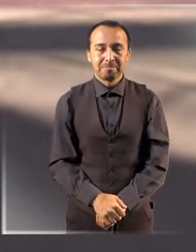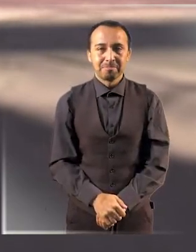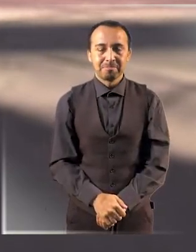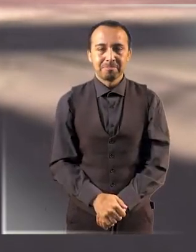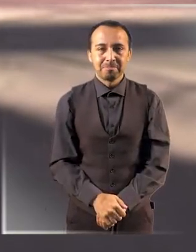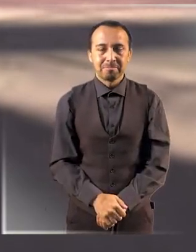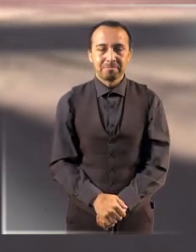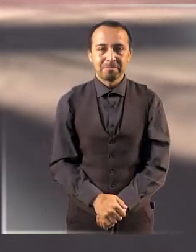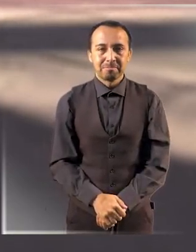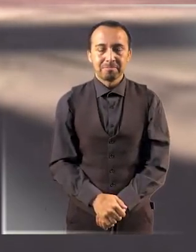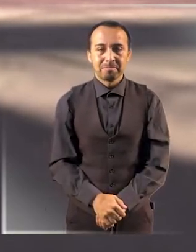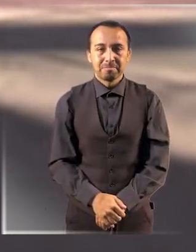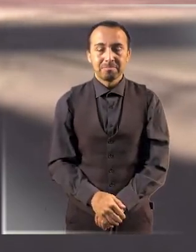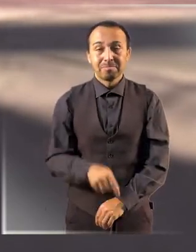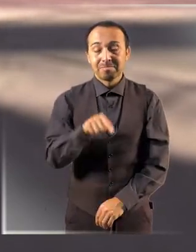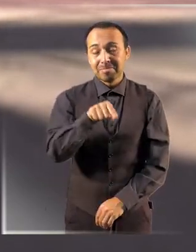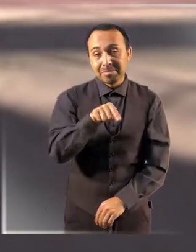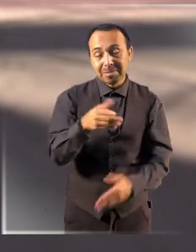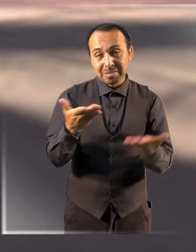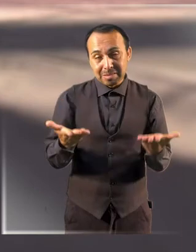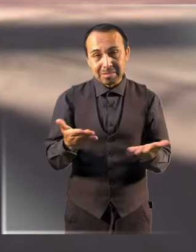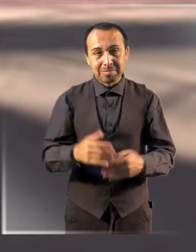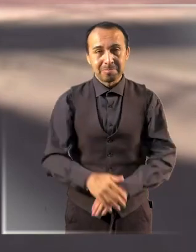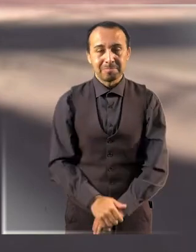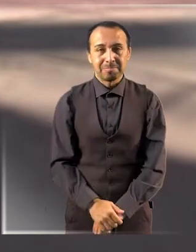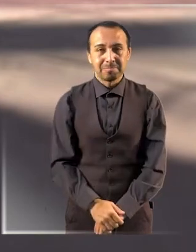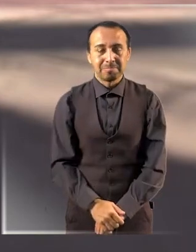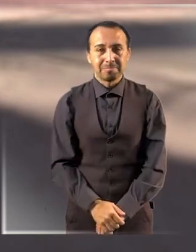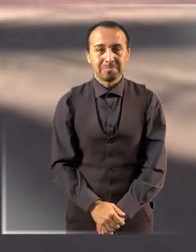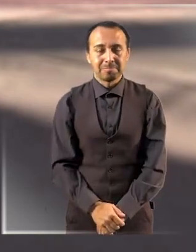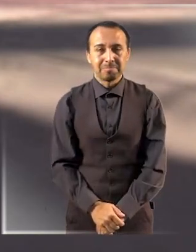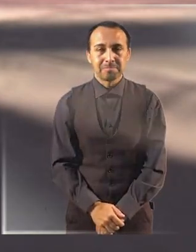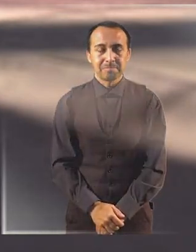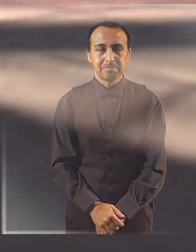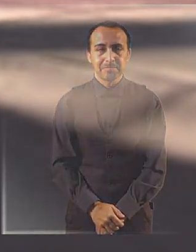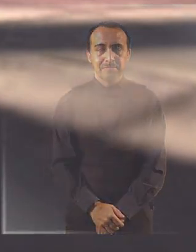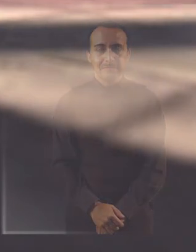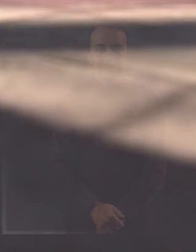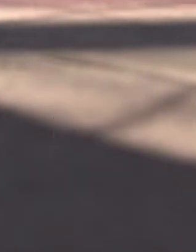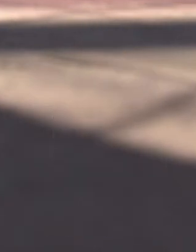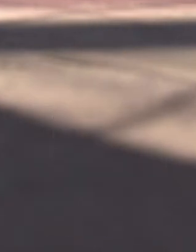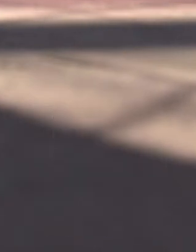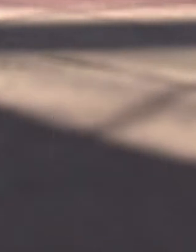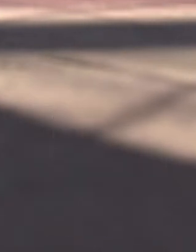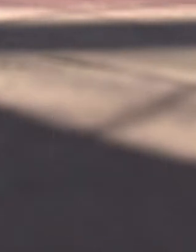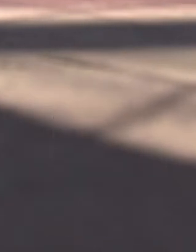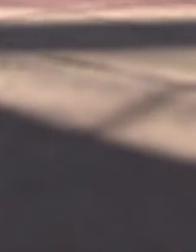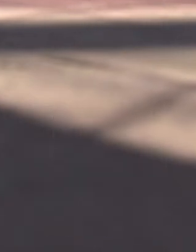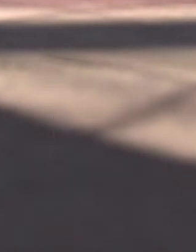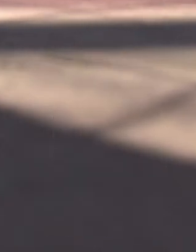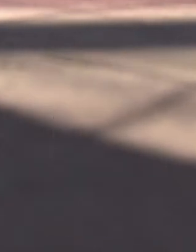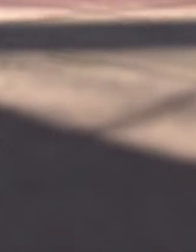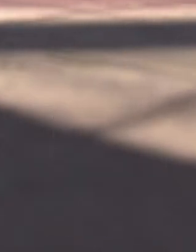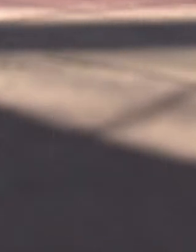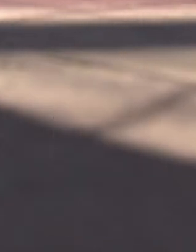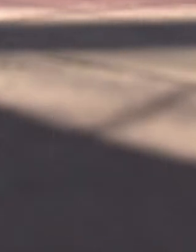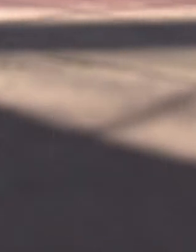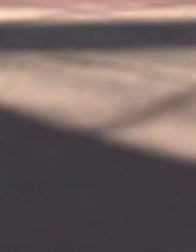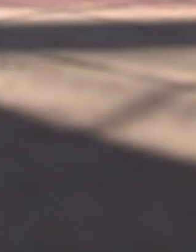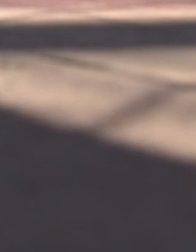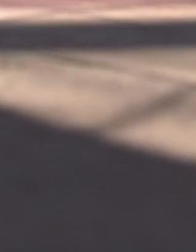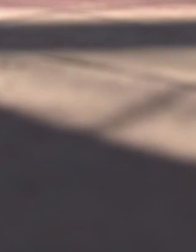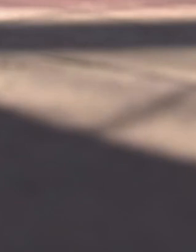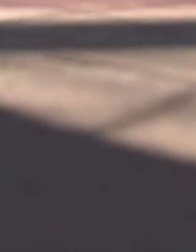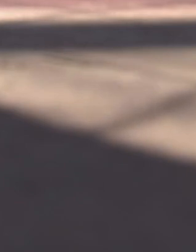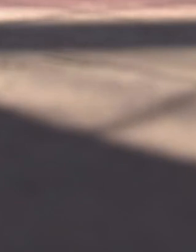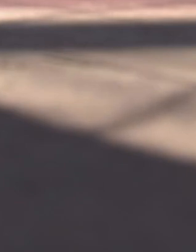junto a sus amigas y amigos a la pelota mientras aparece el texto. Este alquimista ama a los animales y sueña